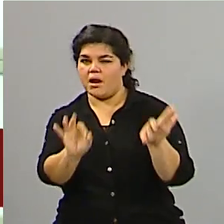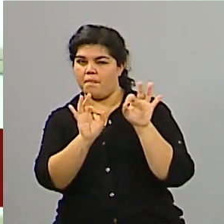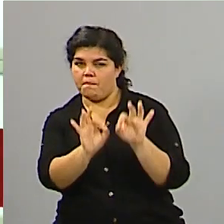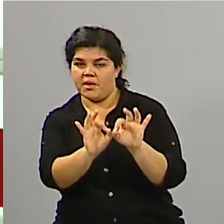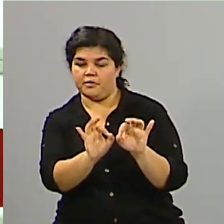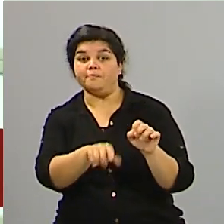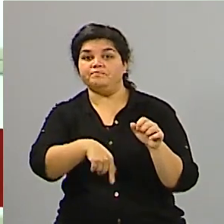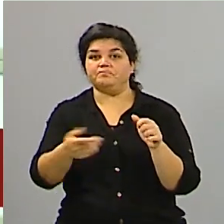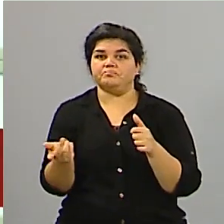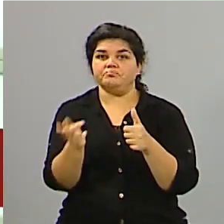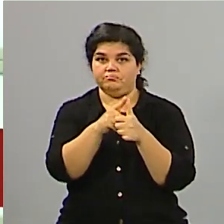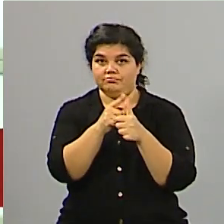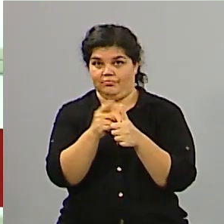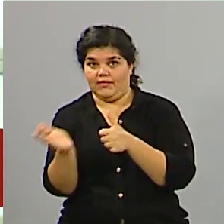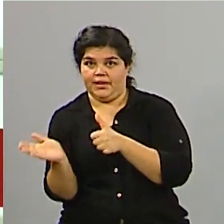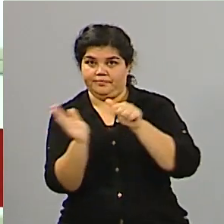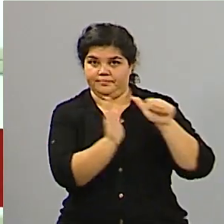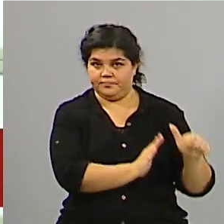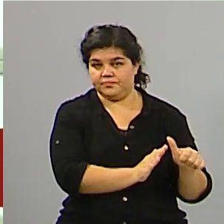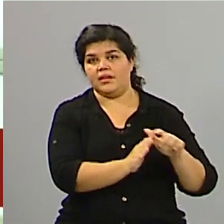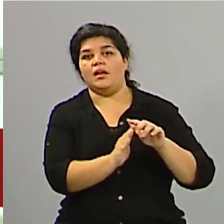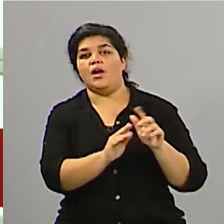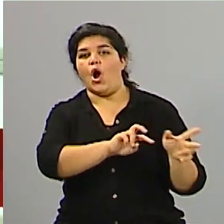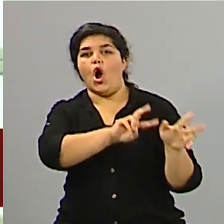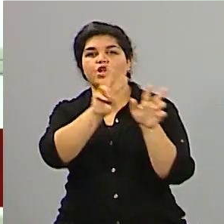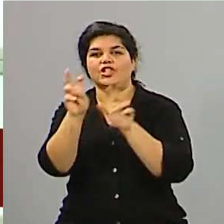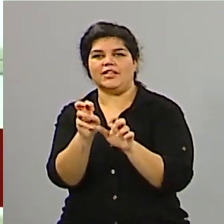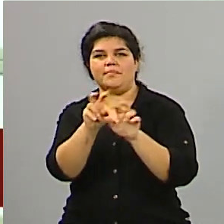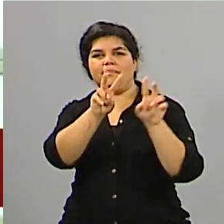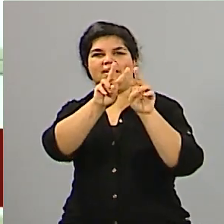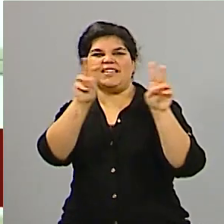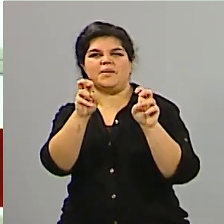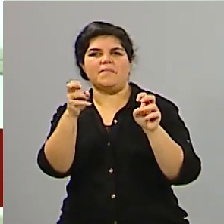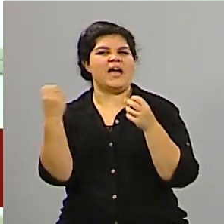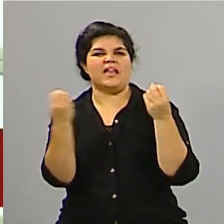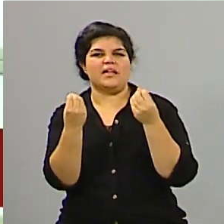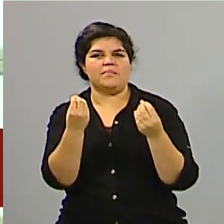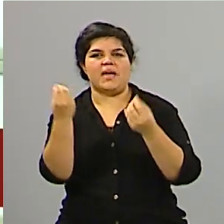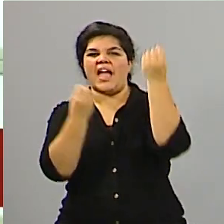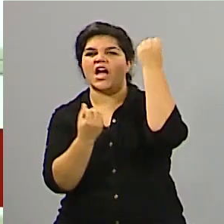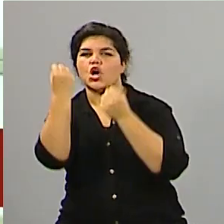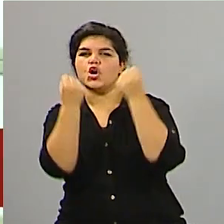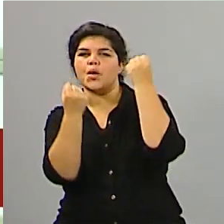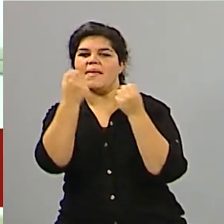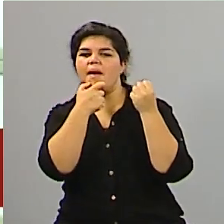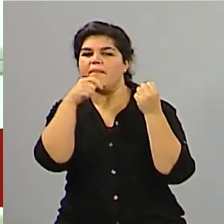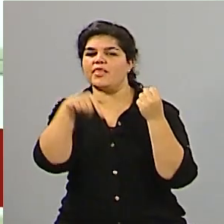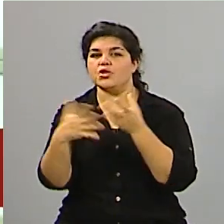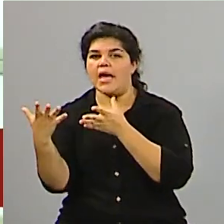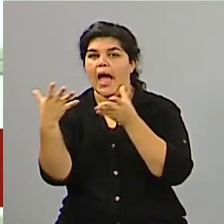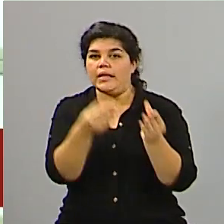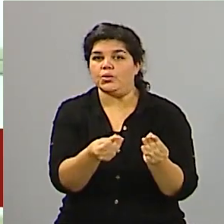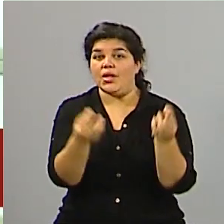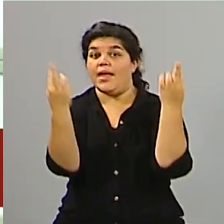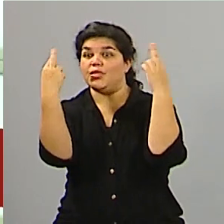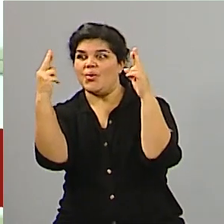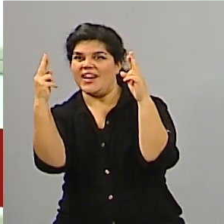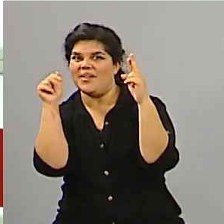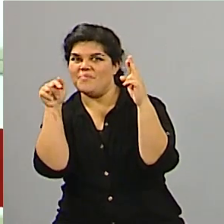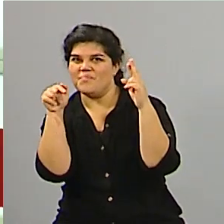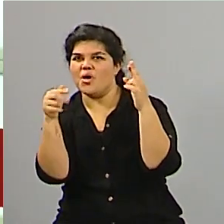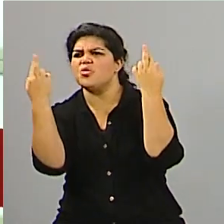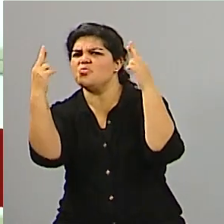necesidades que ve en ese camino que va haciendo en el marco de su campaña? Pero no es de lo único que vamos a estar hablando, porque nos vamos a ocupar de un tema que